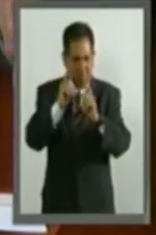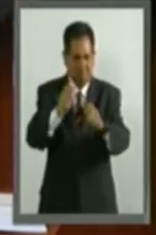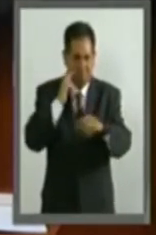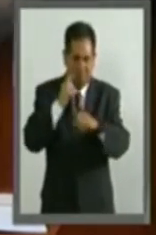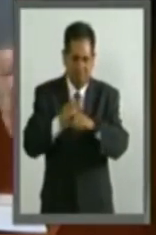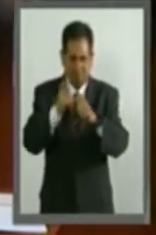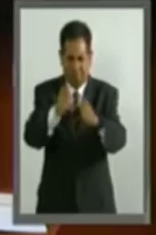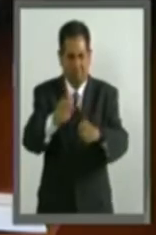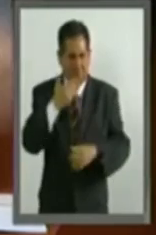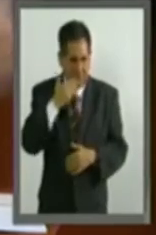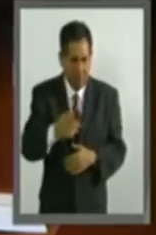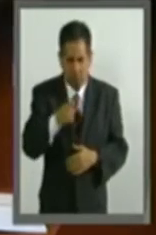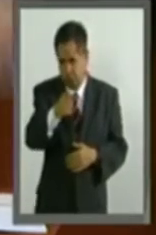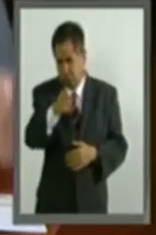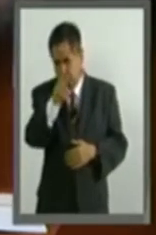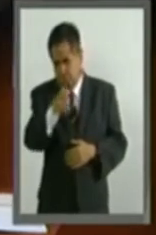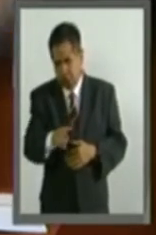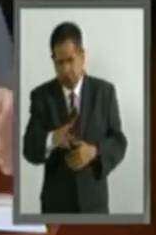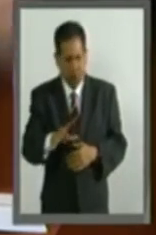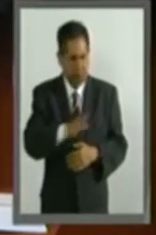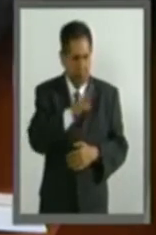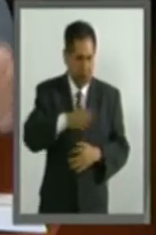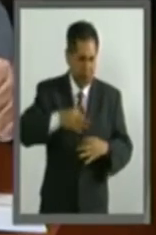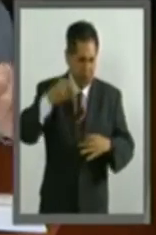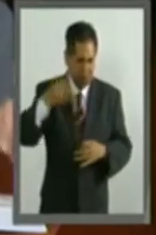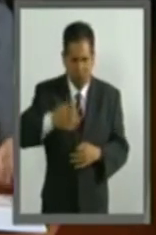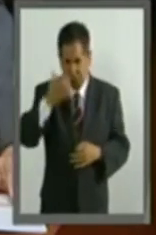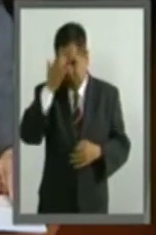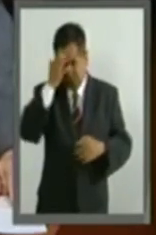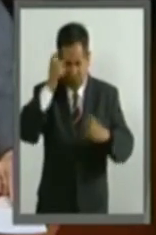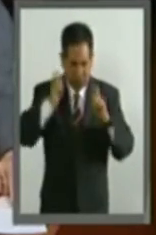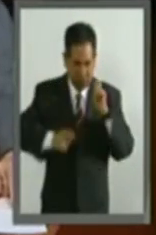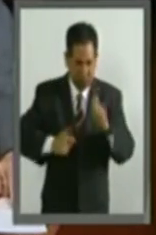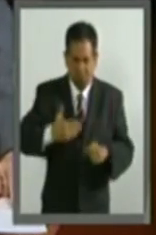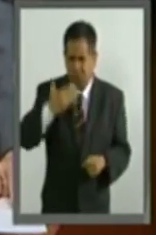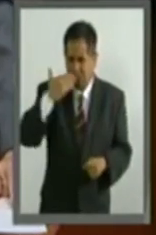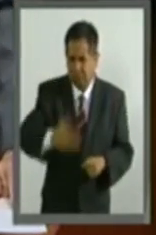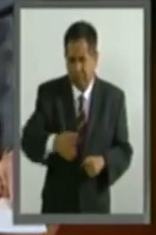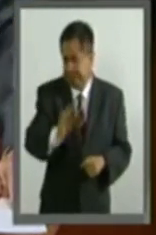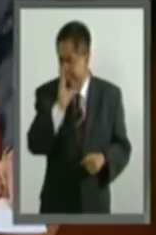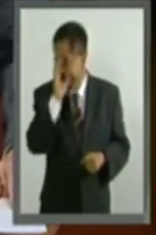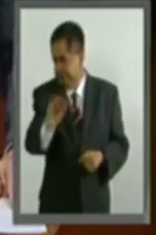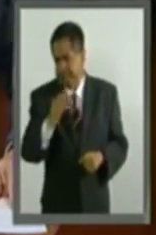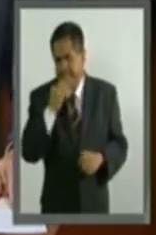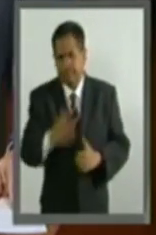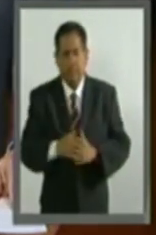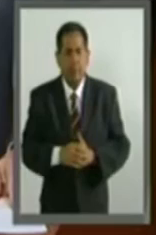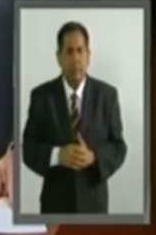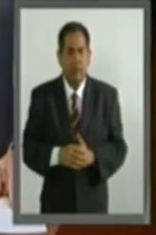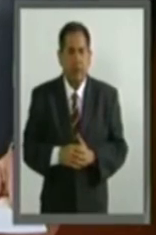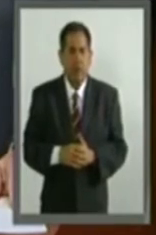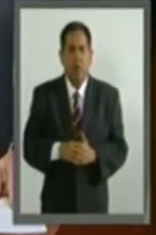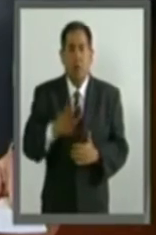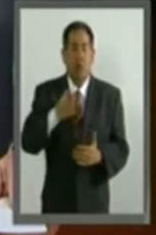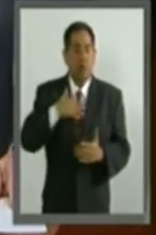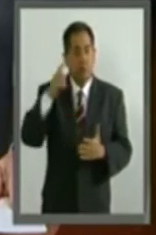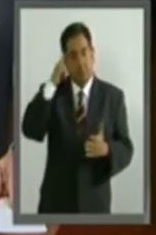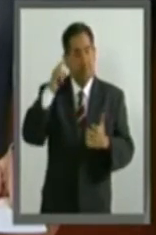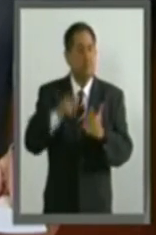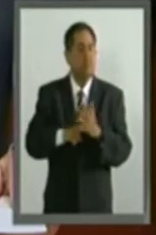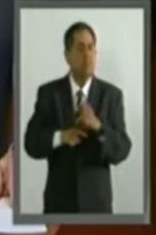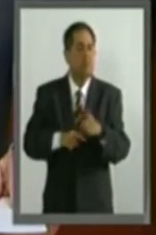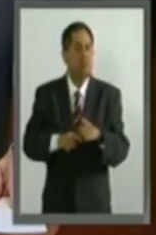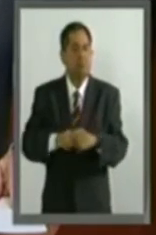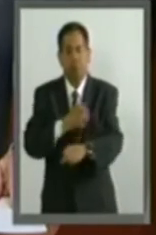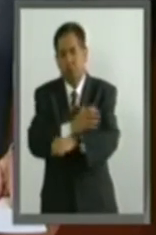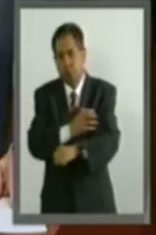porque ha mostrado calidad personal, firmeza y conocimiento. Yo creo que,